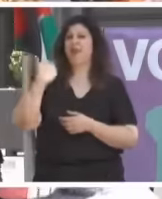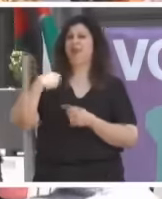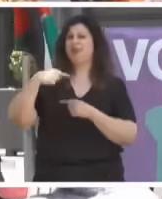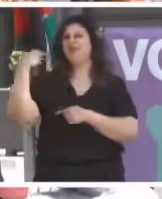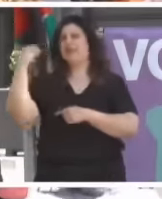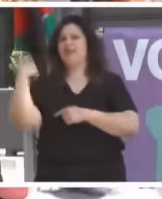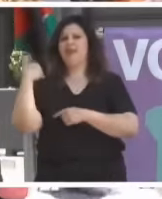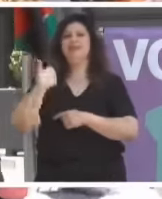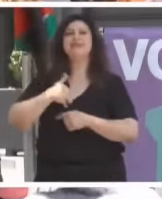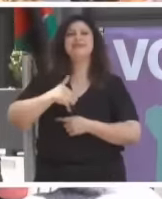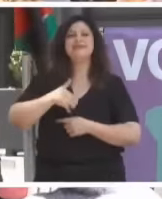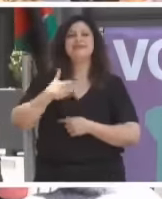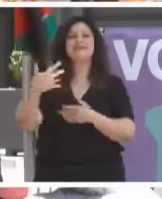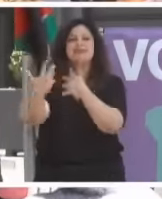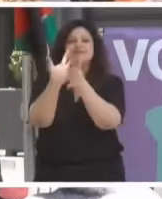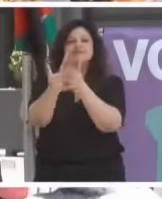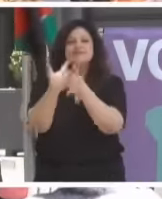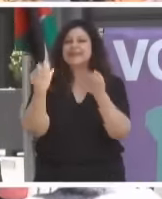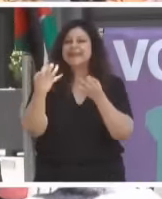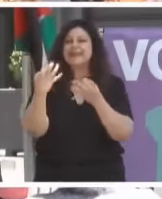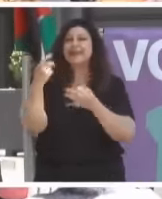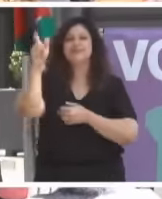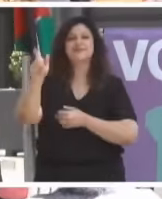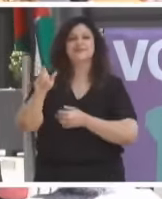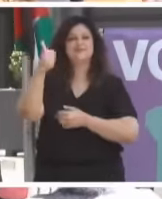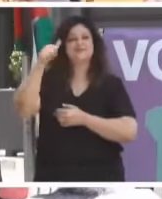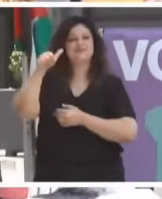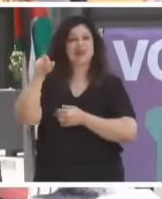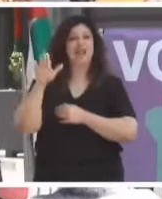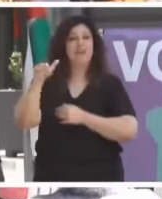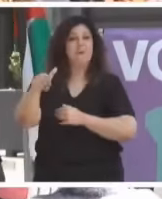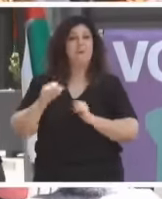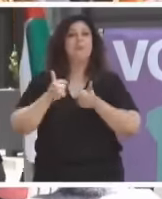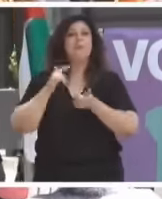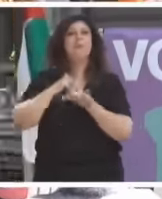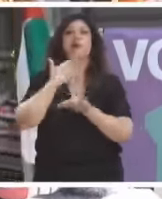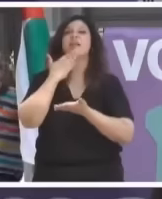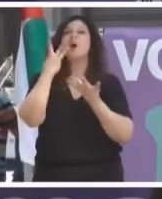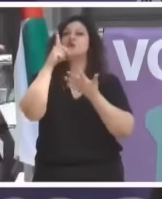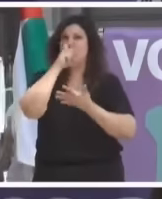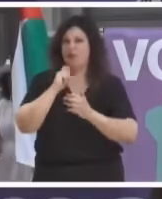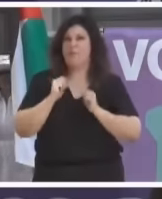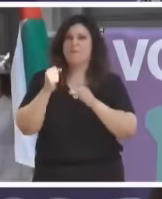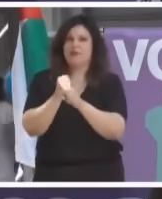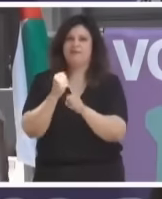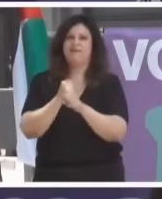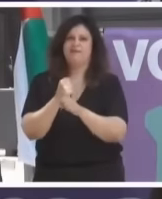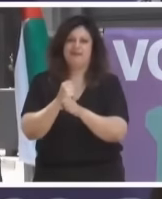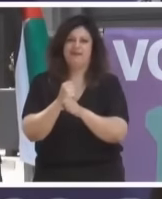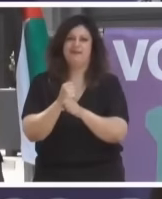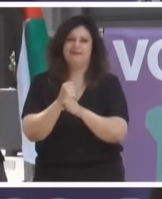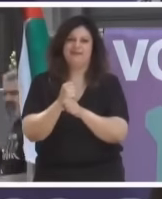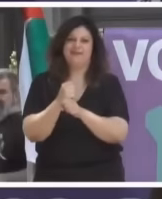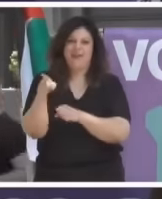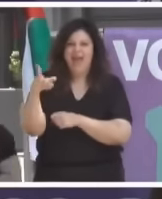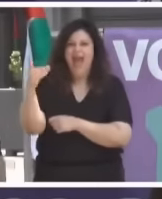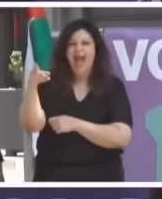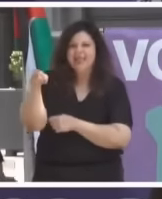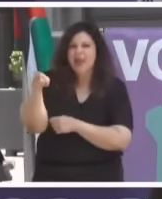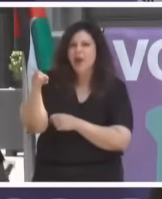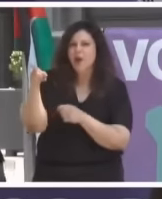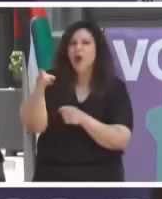antes de ayer nos contaba en Sevilla, que él empezó a trabajar en el campo con 8 años. ¿Alguien le puede explicar a Diego